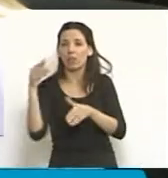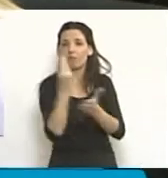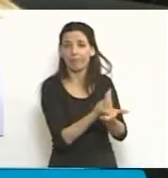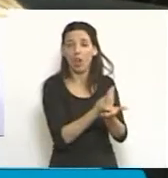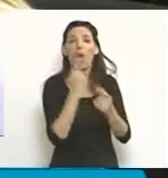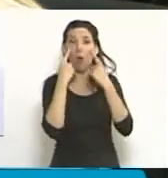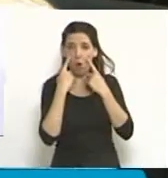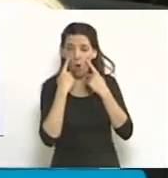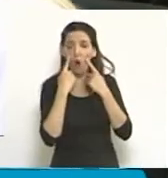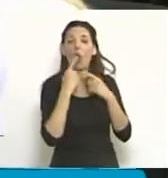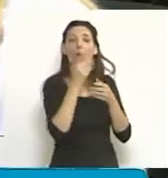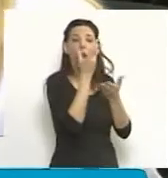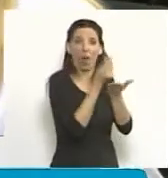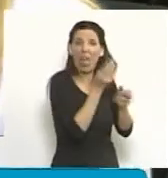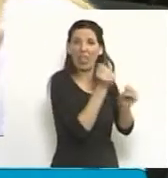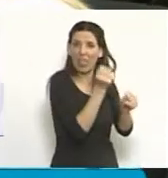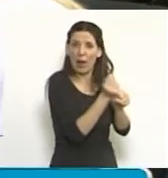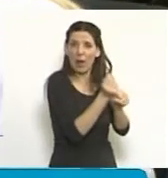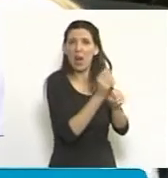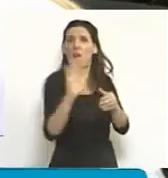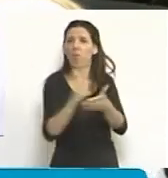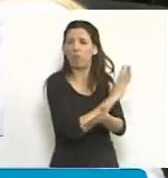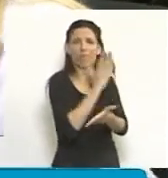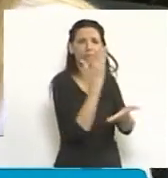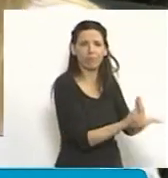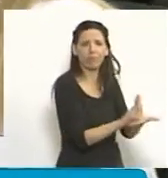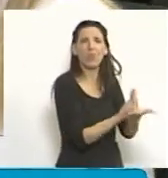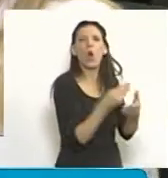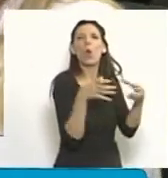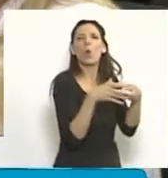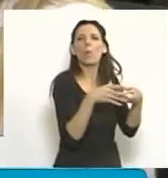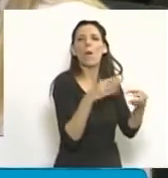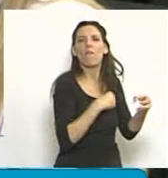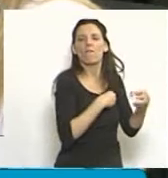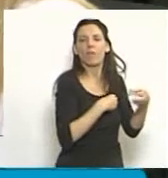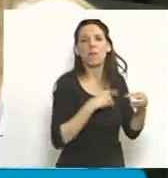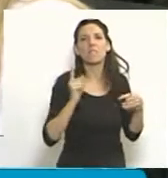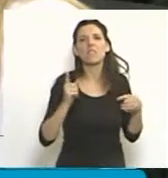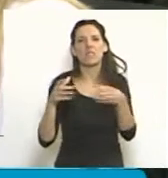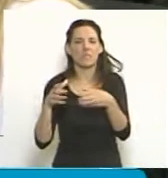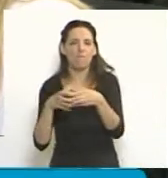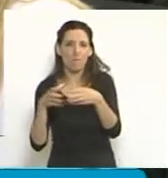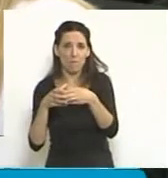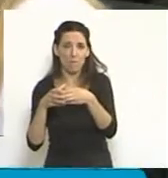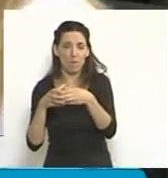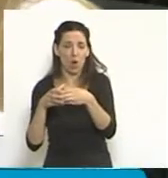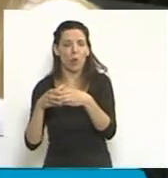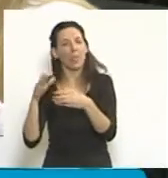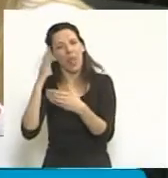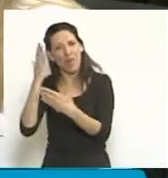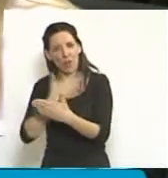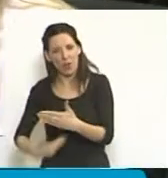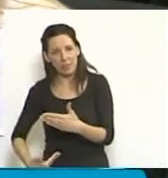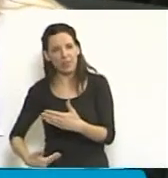son desplazados del ámbito de la administración pública injustamente y que además ese reclutamiento se viene haciendo incluso, y los